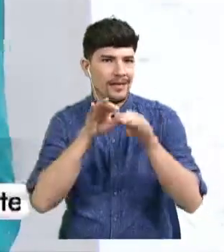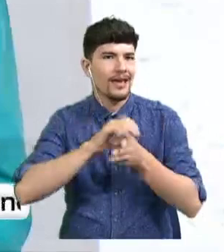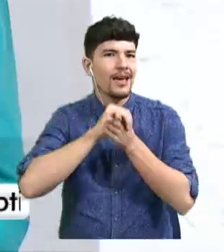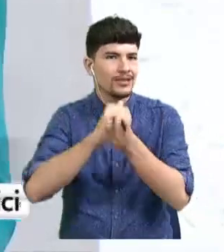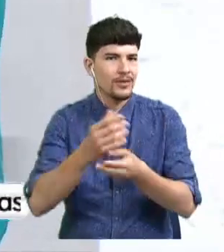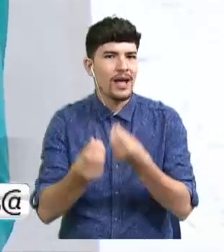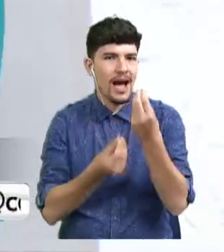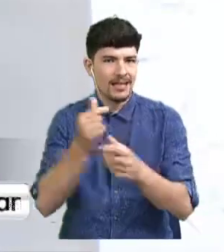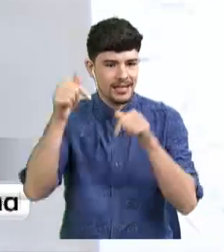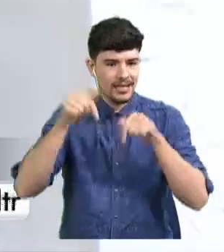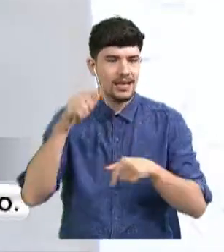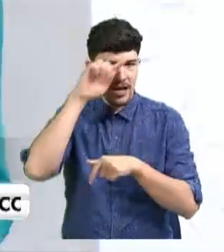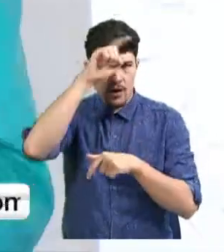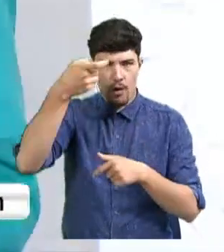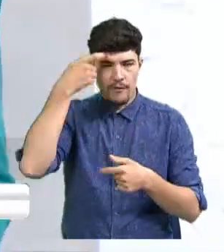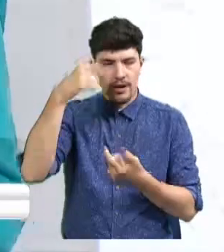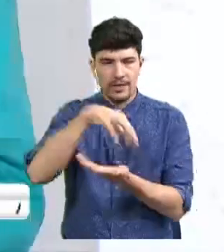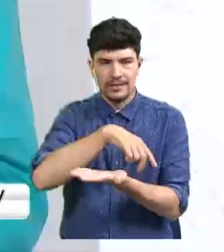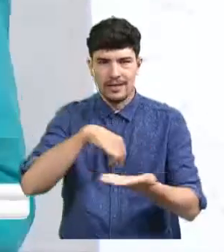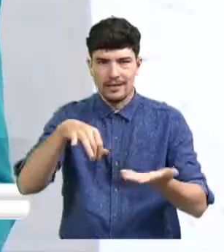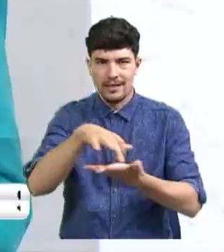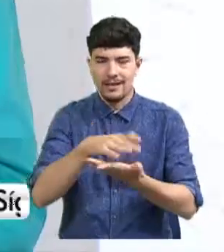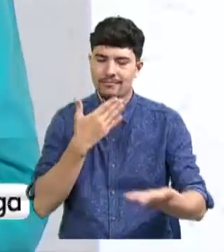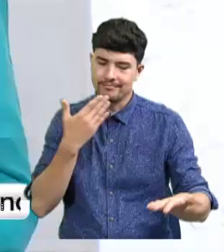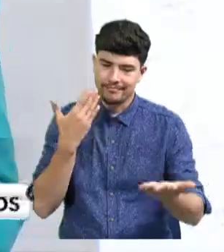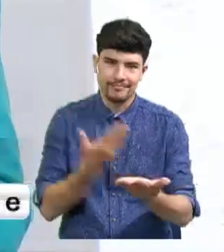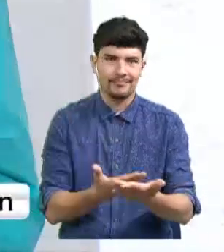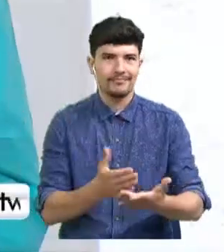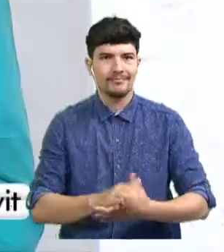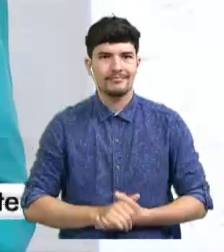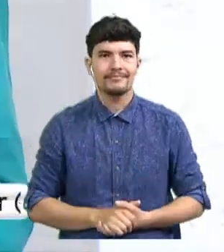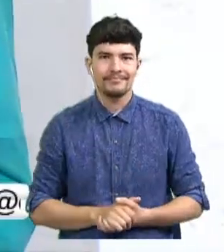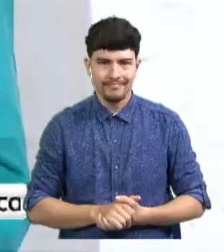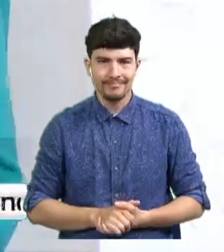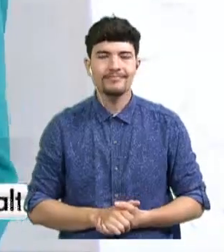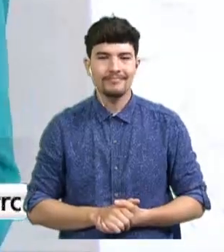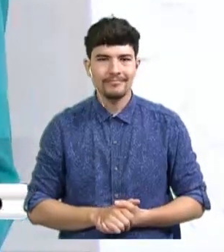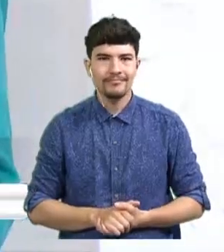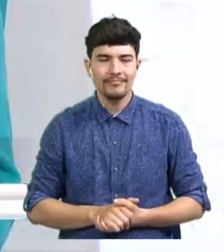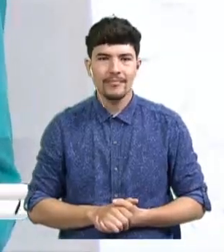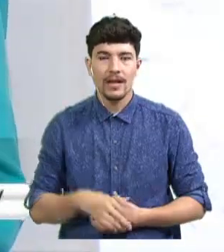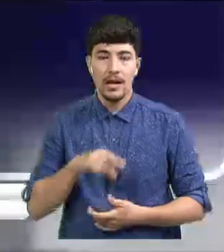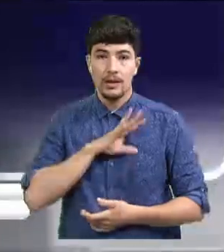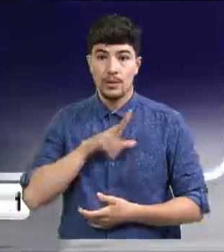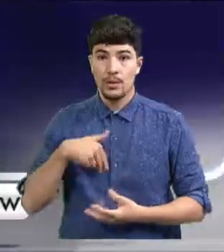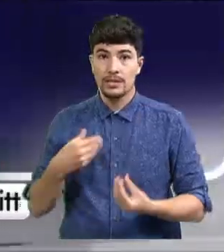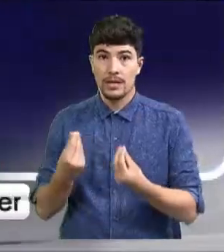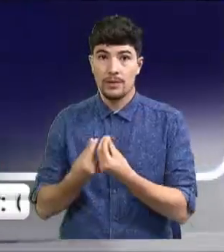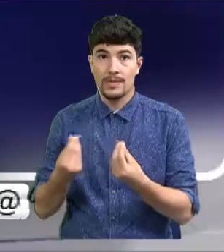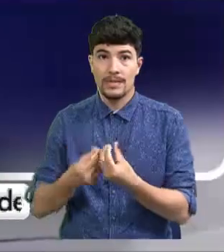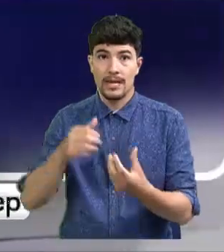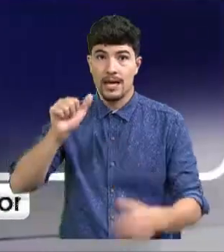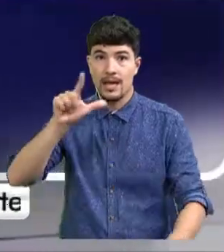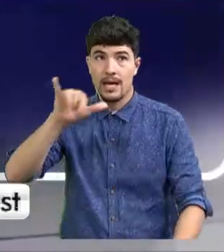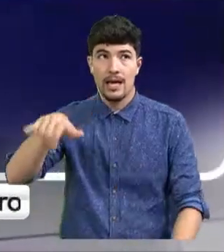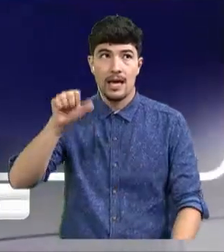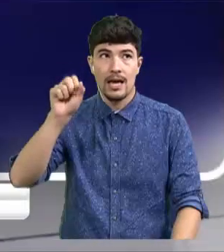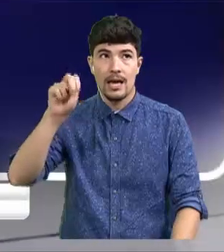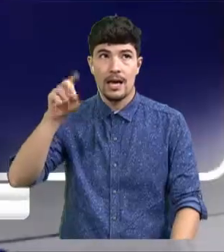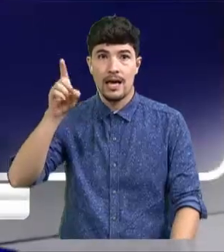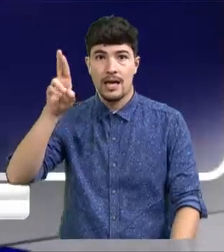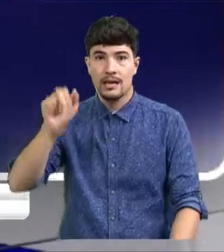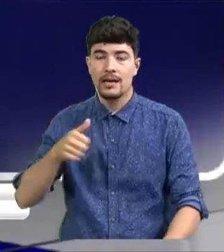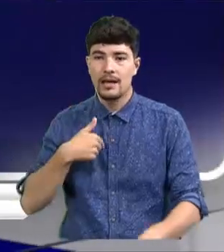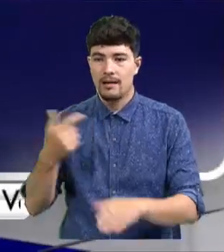que se está llevando a cabo gracias a la Secretaría de Desarrollo Departamental. Pero nuestra compañera Alejandra Ardila nos tiene